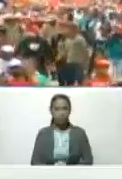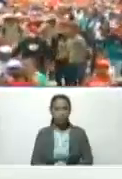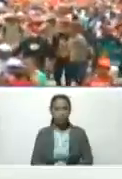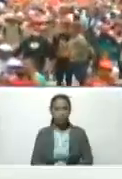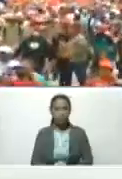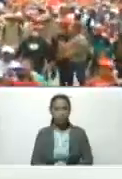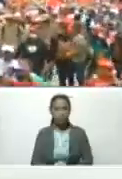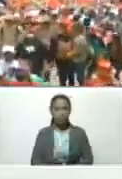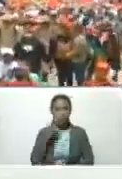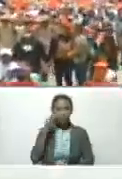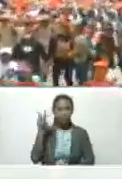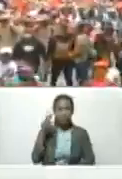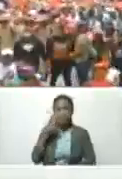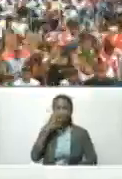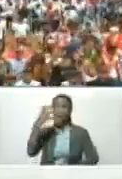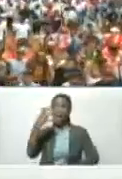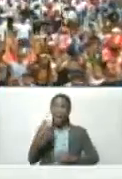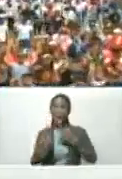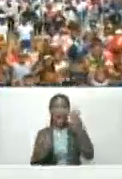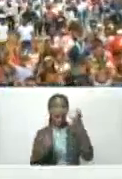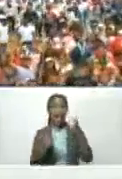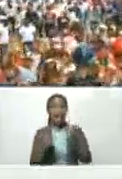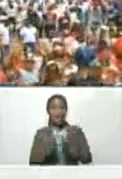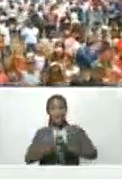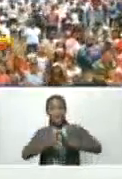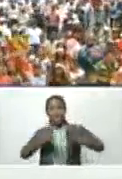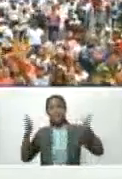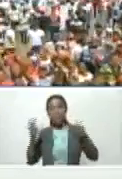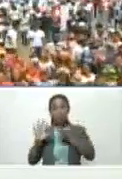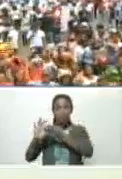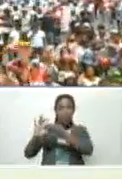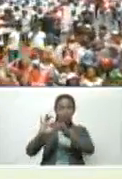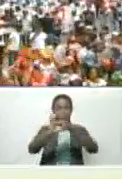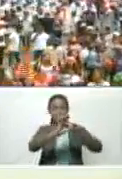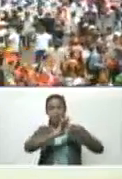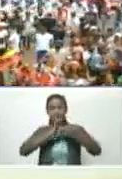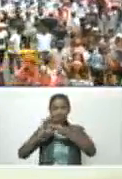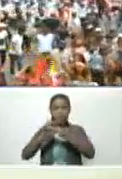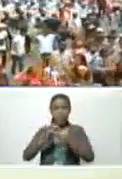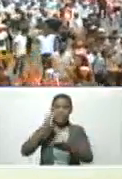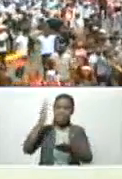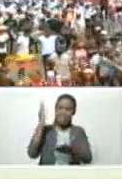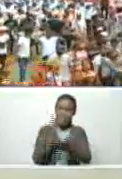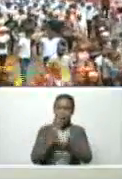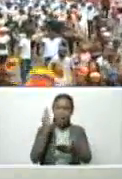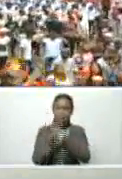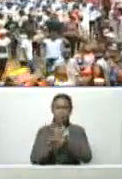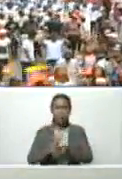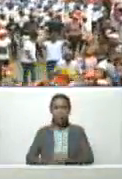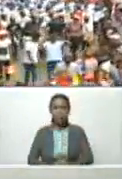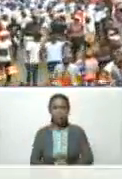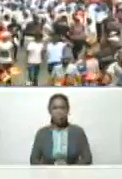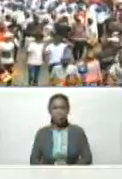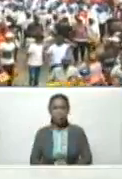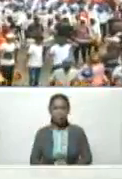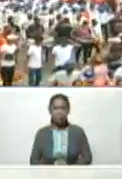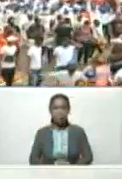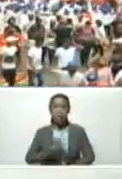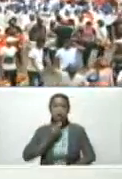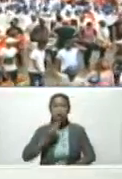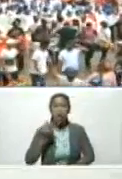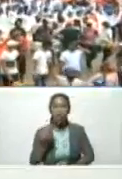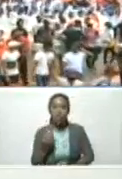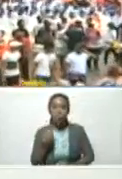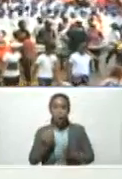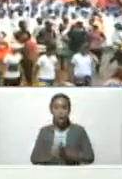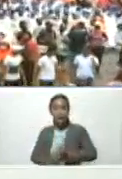Ahí está con su grito amplio, unitario, como siempre, la juventud y